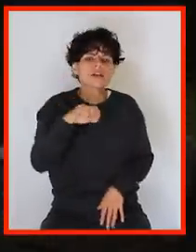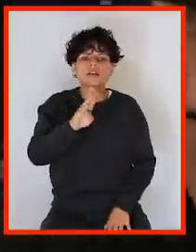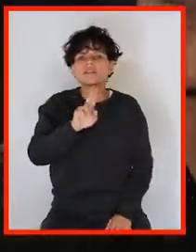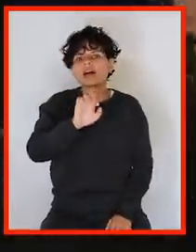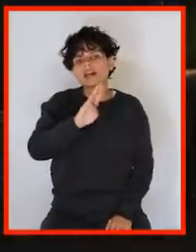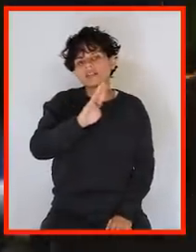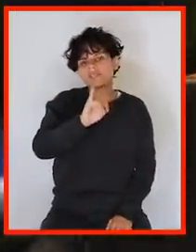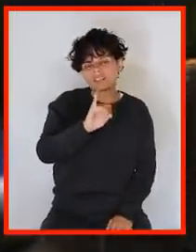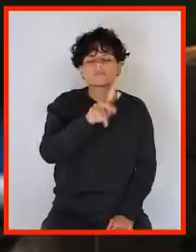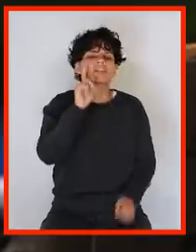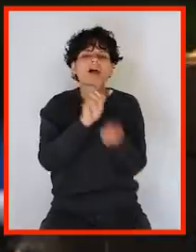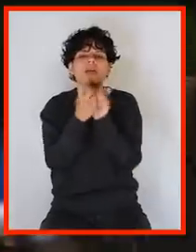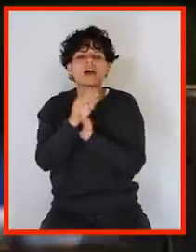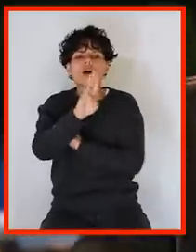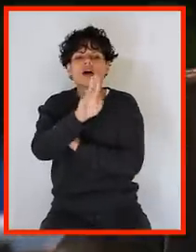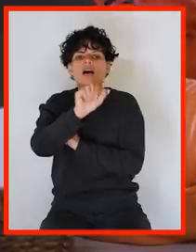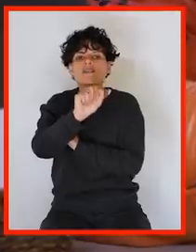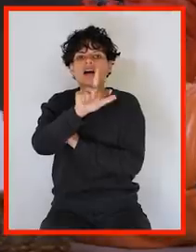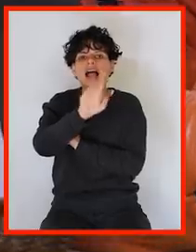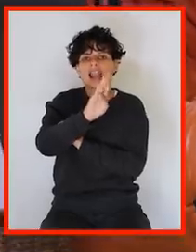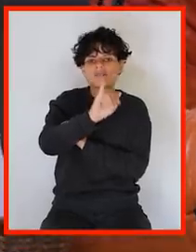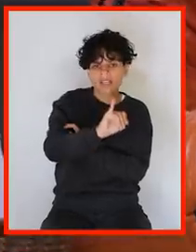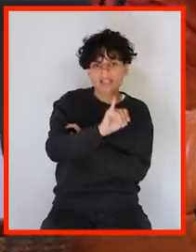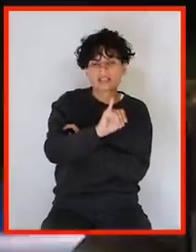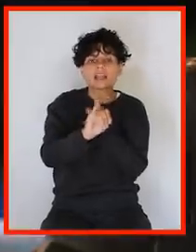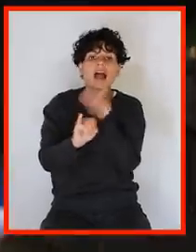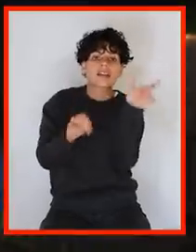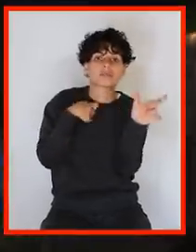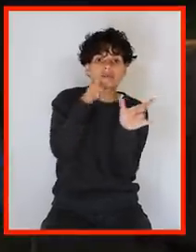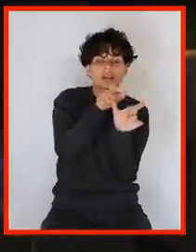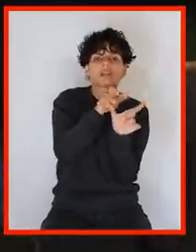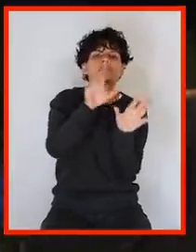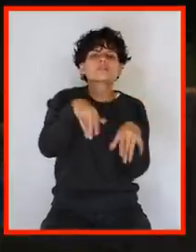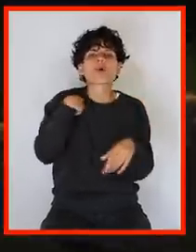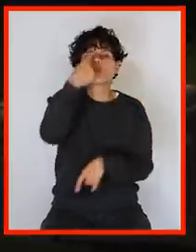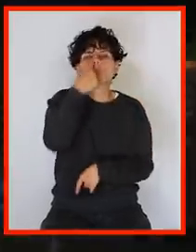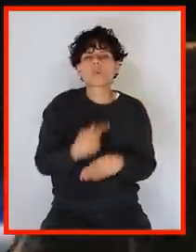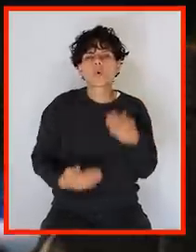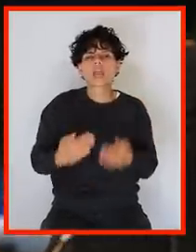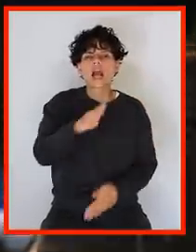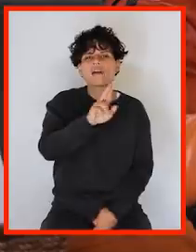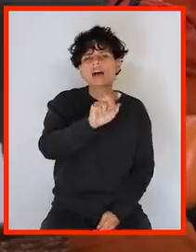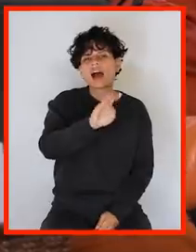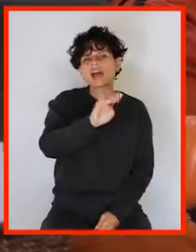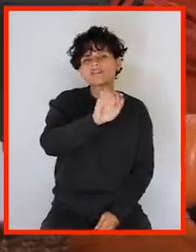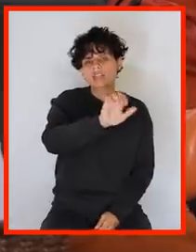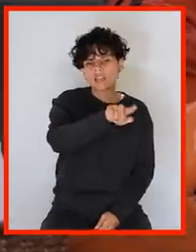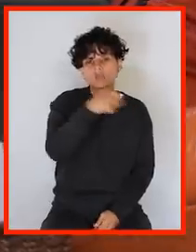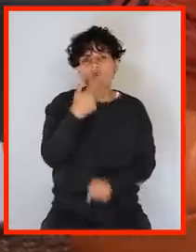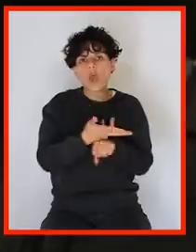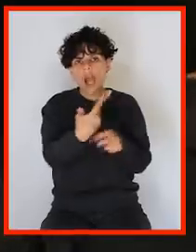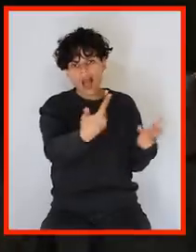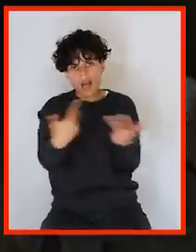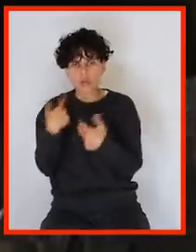repente el Barbie. Ya les dije. El yo, Barbie viene por Barbie. Sí, pues. Claro, porque yo era más flaco, bueno, era más niño. Bueno,